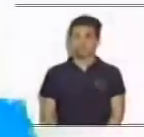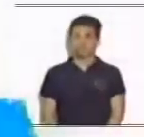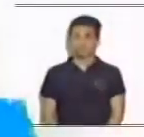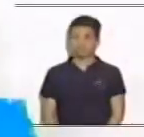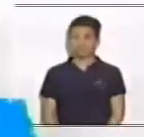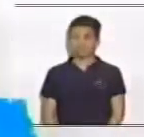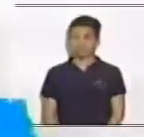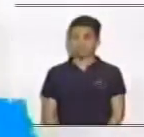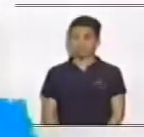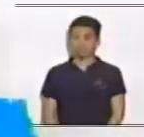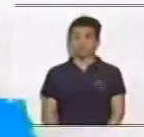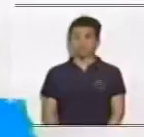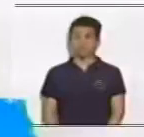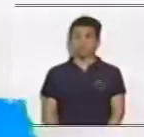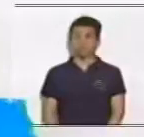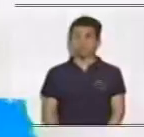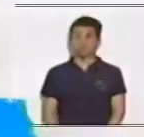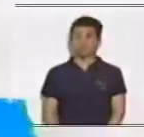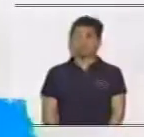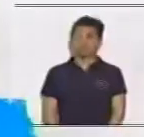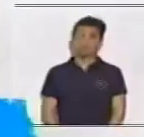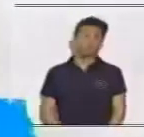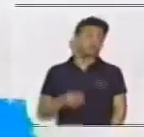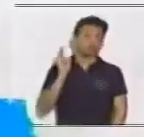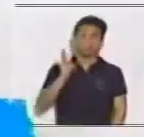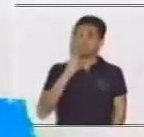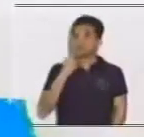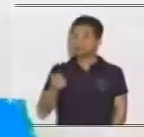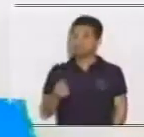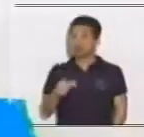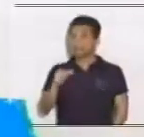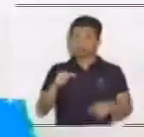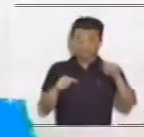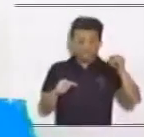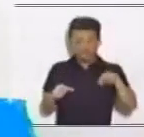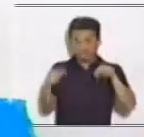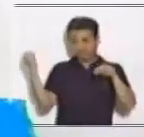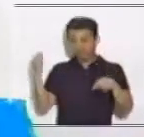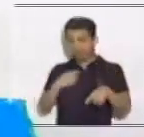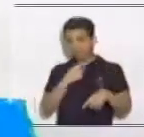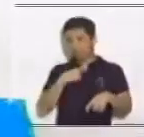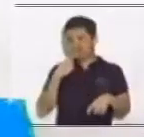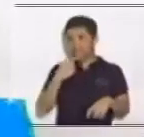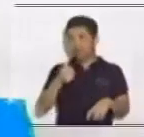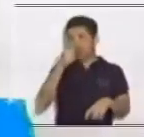Tradicionalmente se dice que este es el lado A. Apúntenle ustedes. Aquí la A.